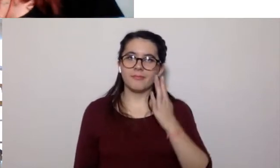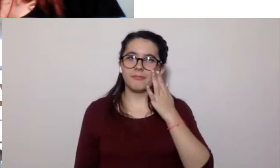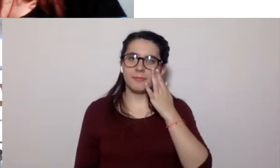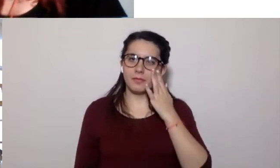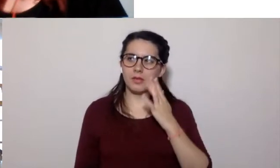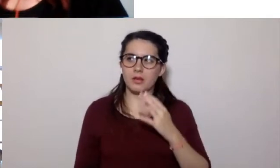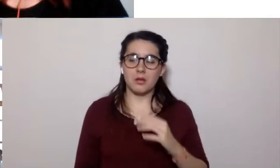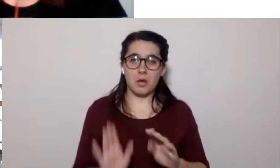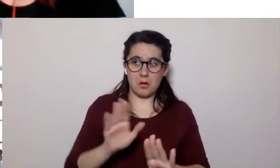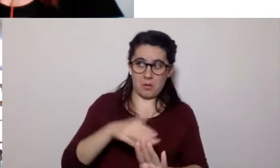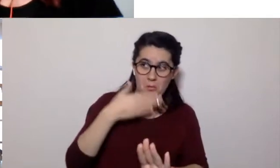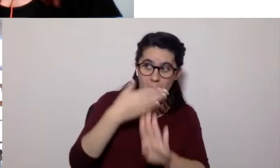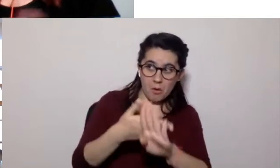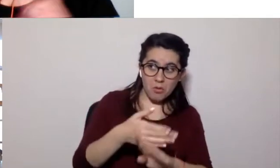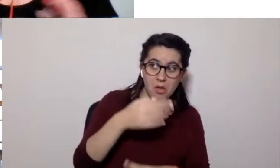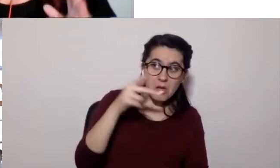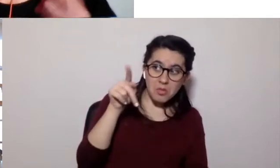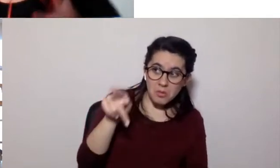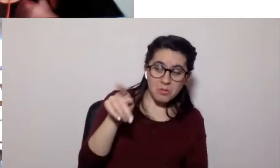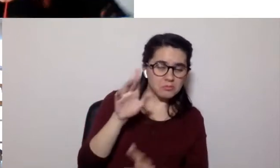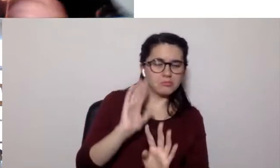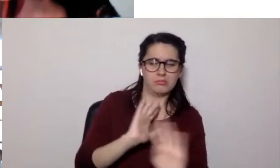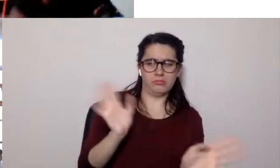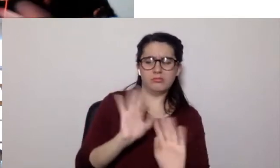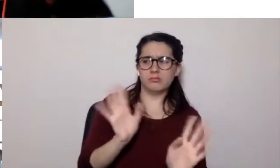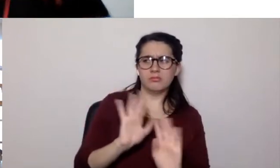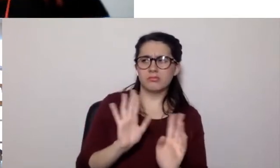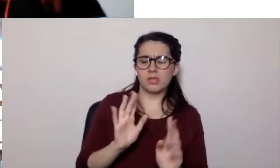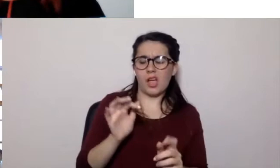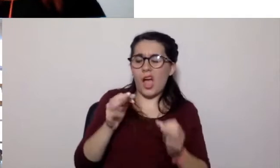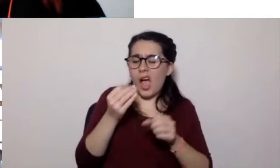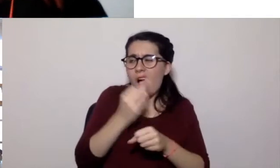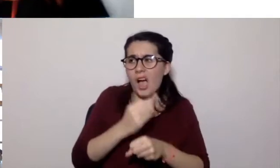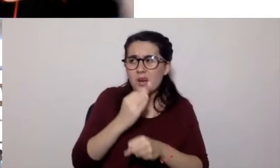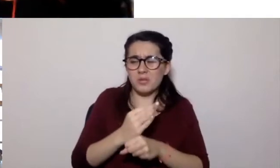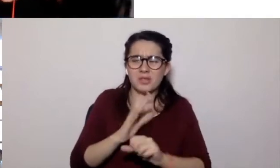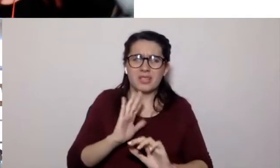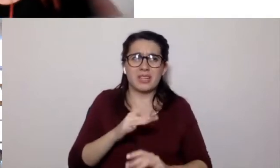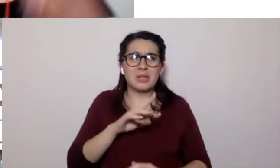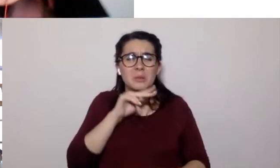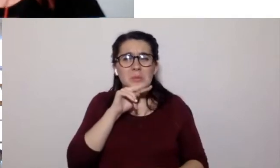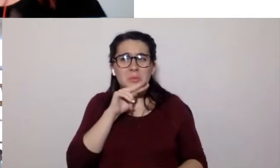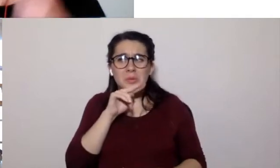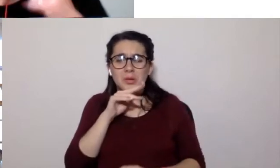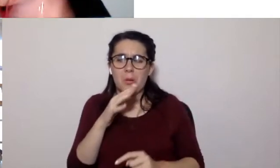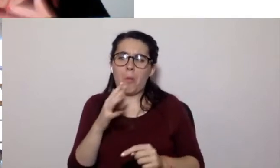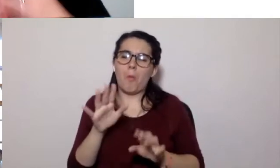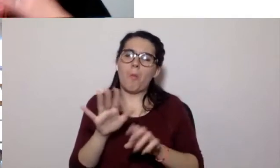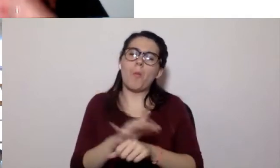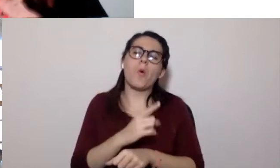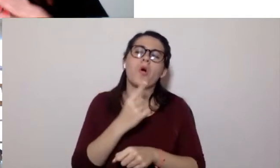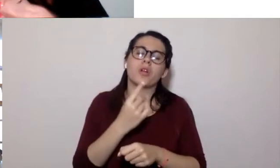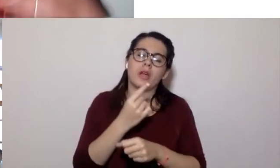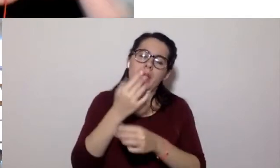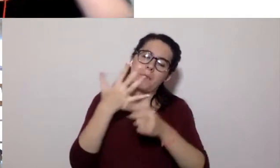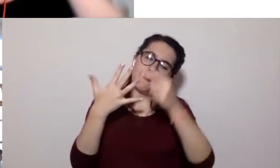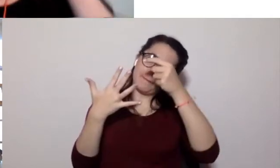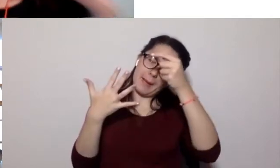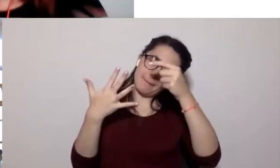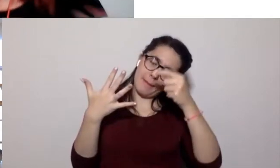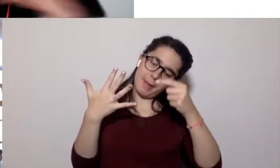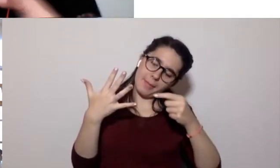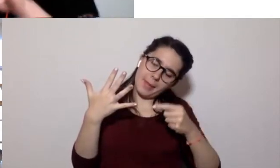en contra tuya, no me pasa nada, simple y sencillamente me estoy acelerando un poco por esta razón. Pero como tú decías,